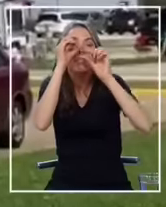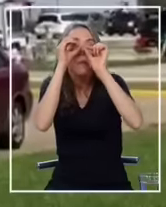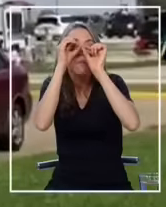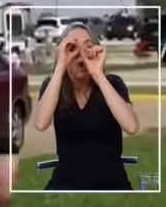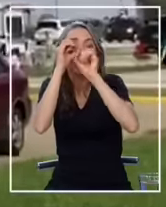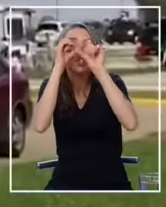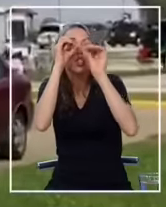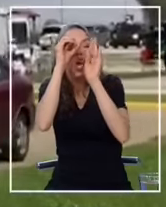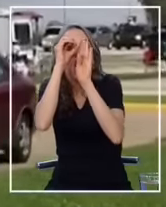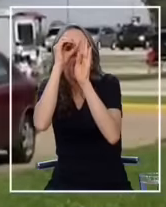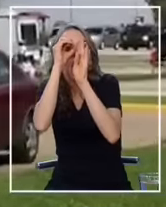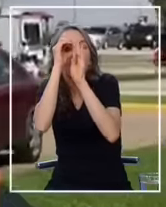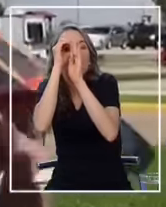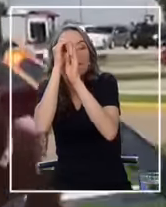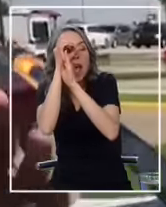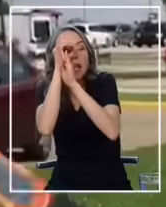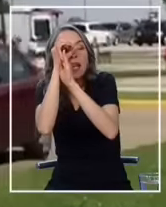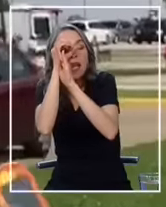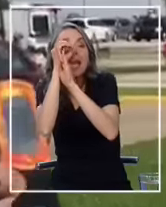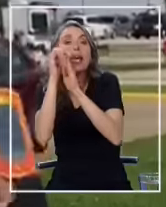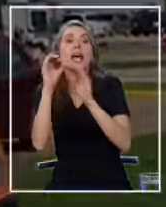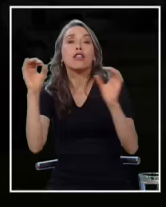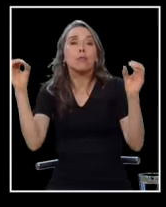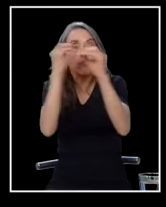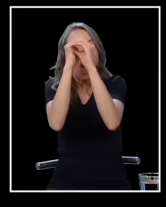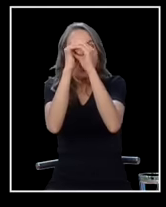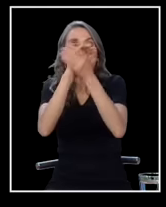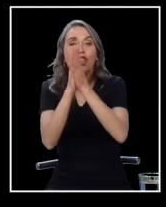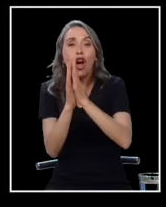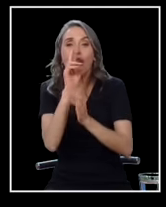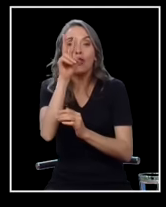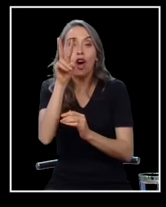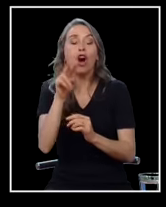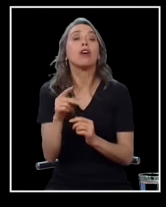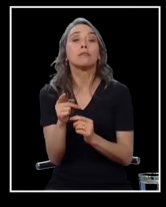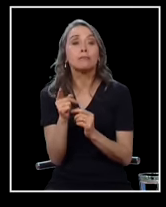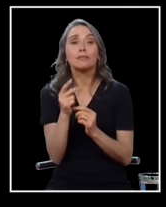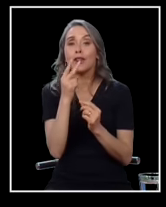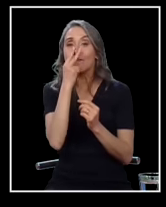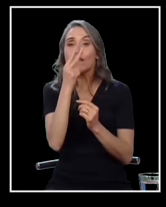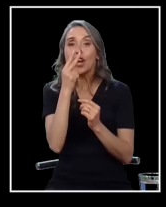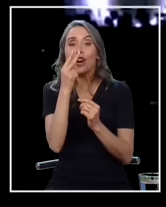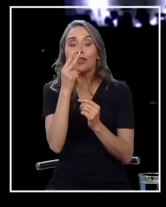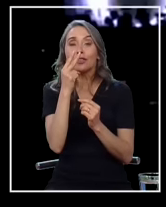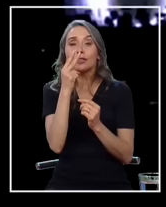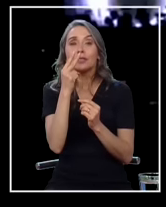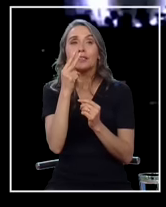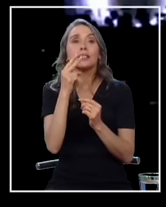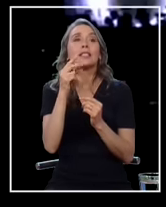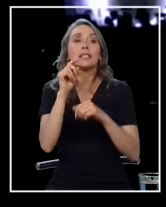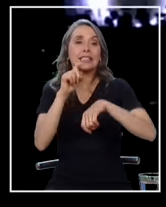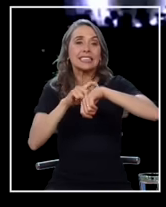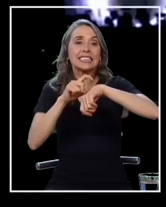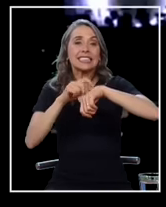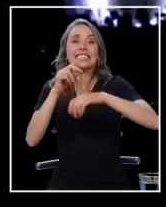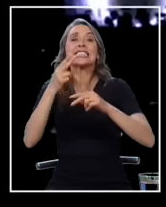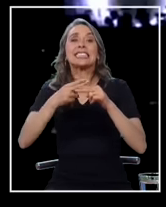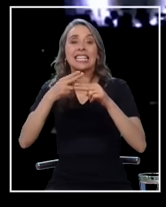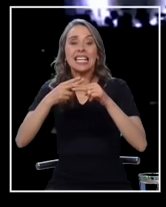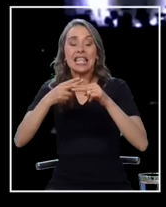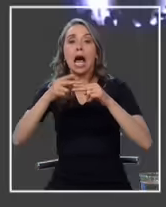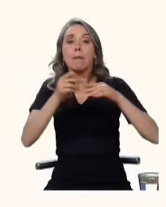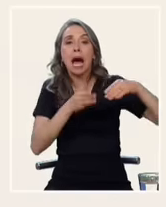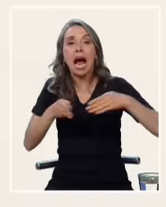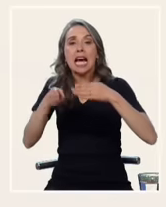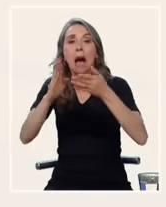del sol por ser cubierto por la luna. Después viene el eclipse total. El eclipse fue visible completamente en una franja denominada Camino de